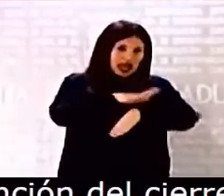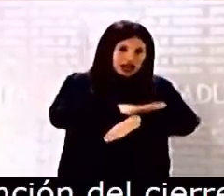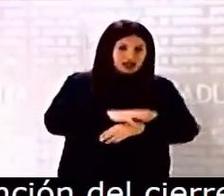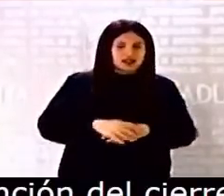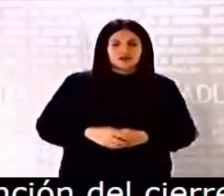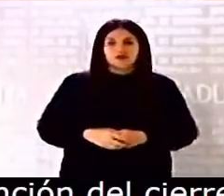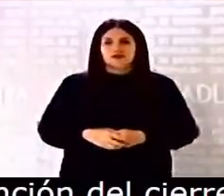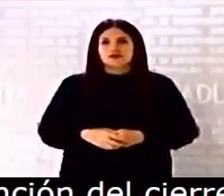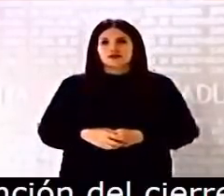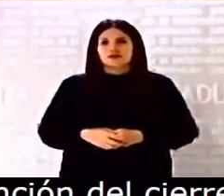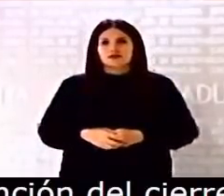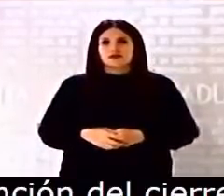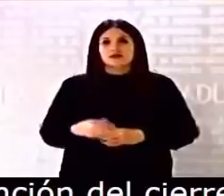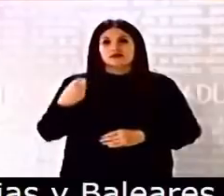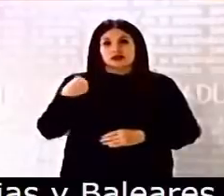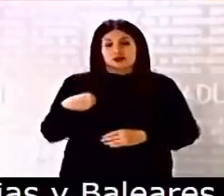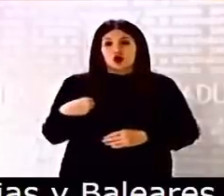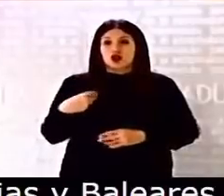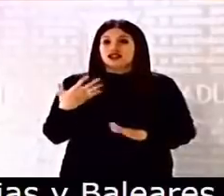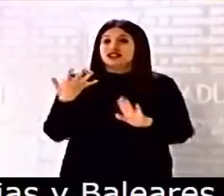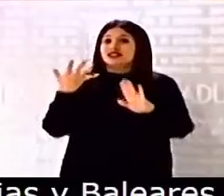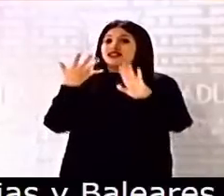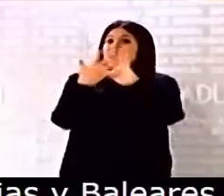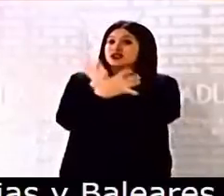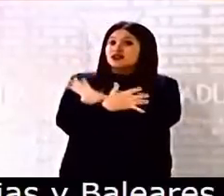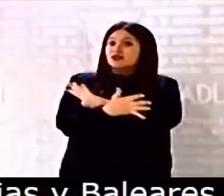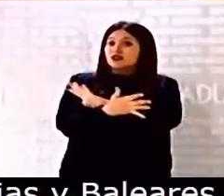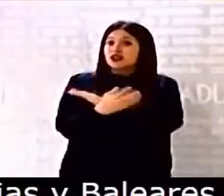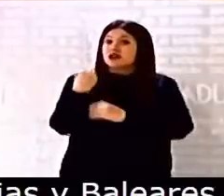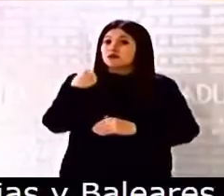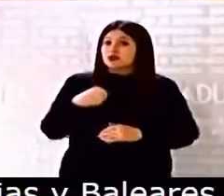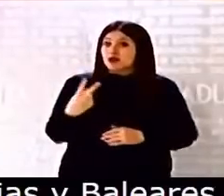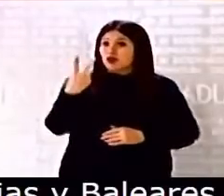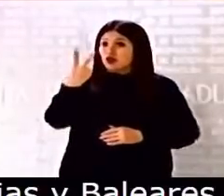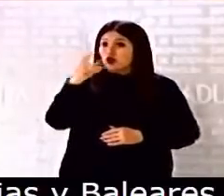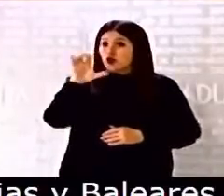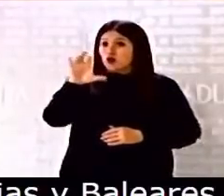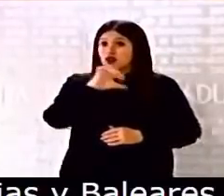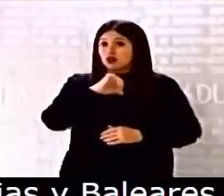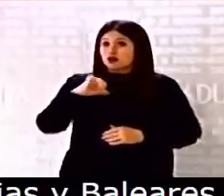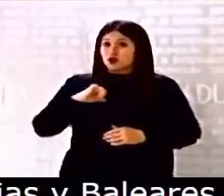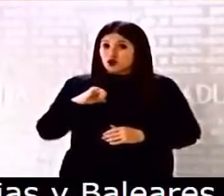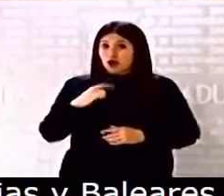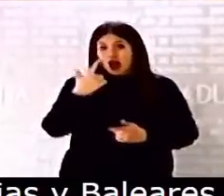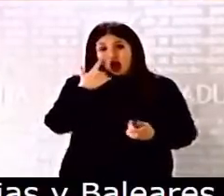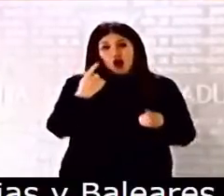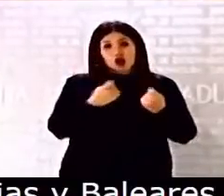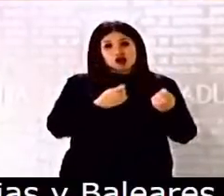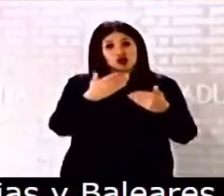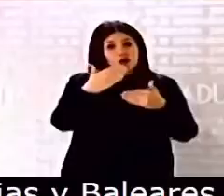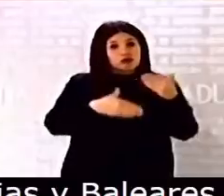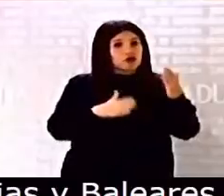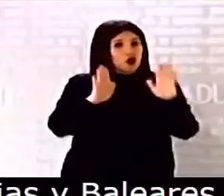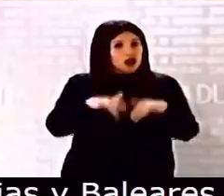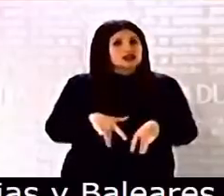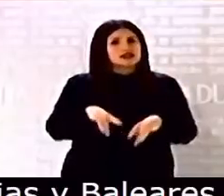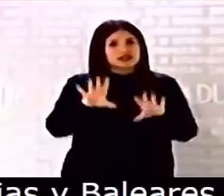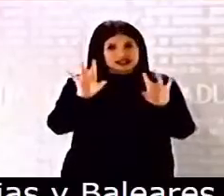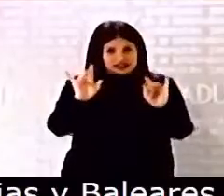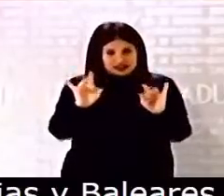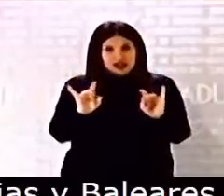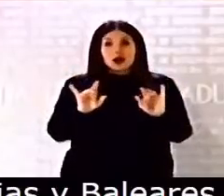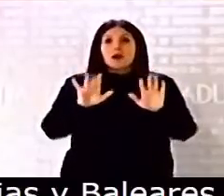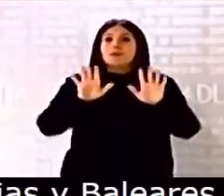No obstante, eso no quiere decir en ningún momento que estas dos comunidades no estén perimetradas. Están perimetradas,